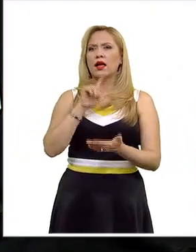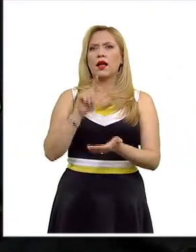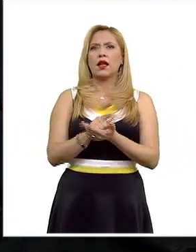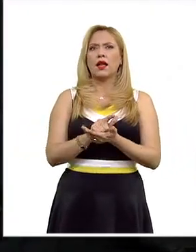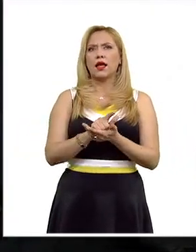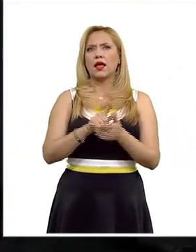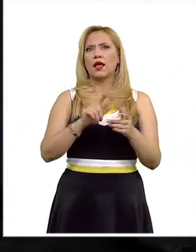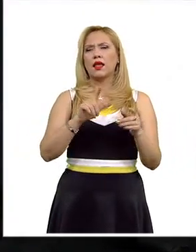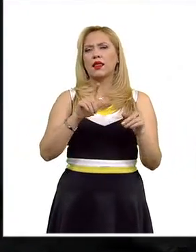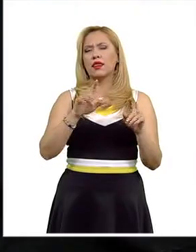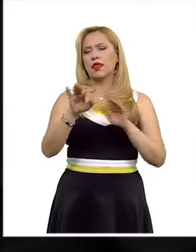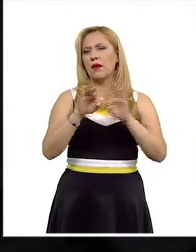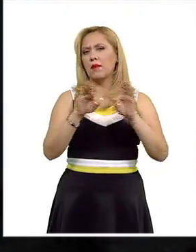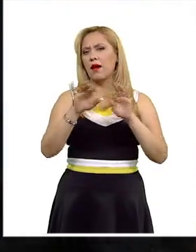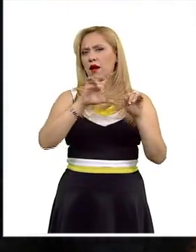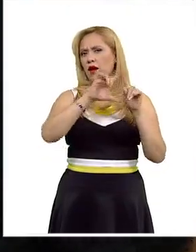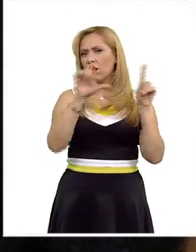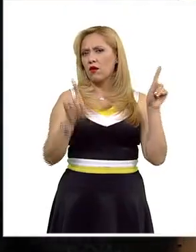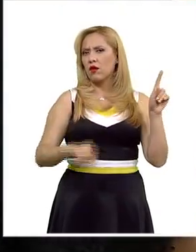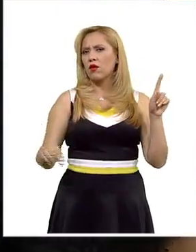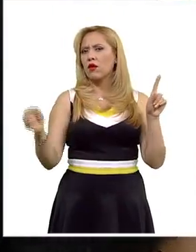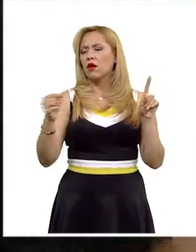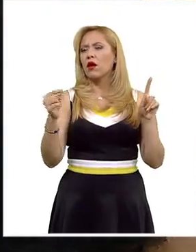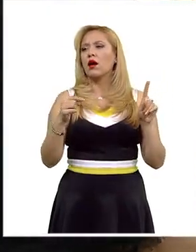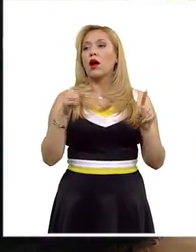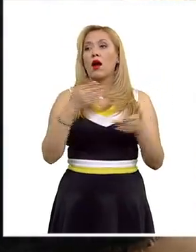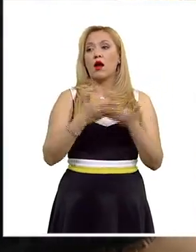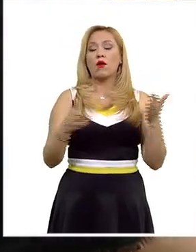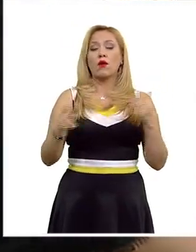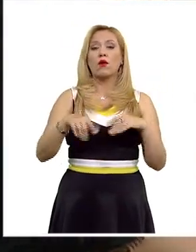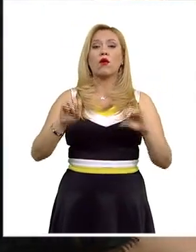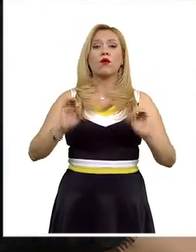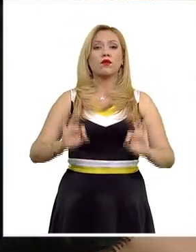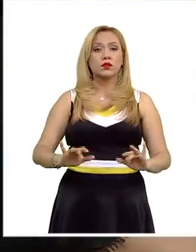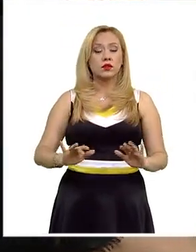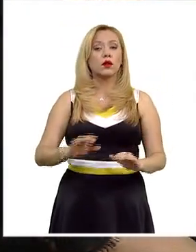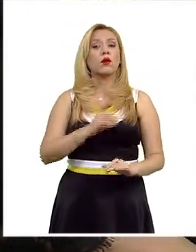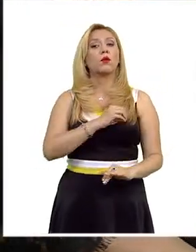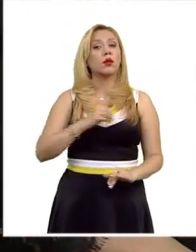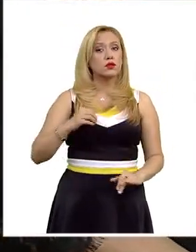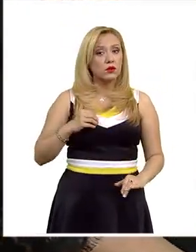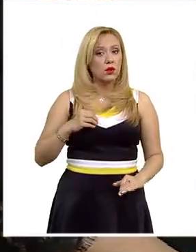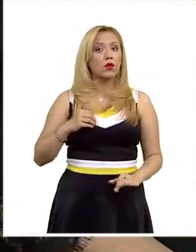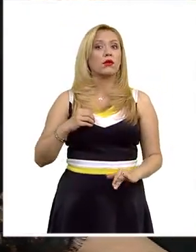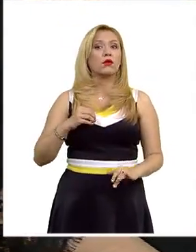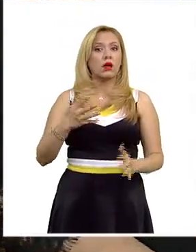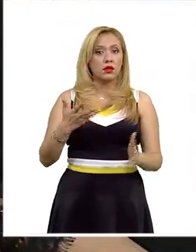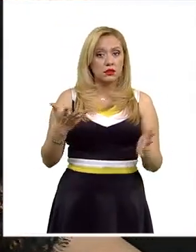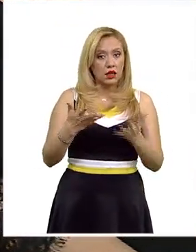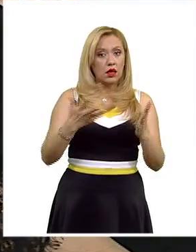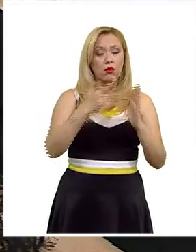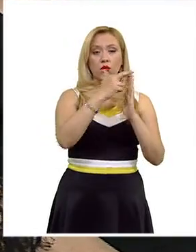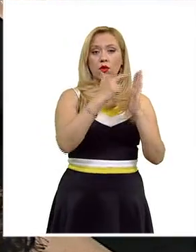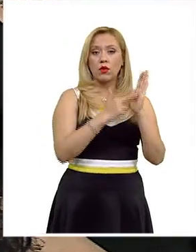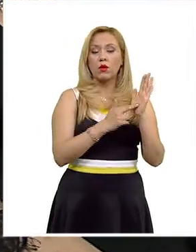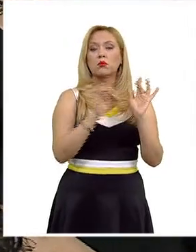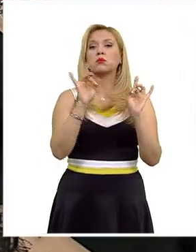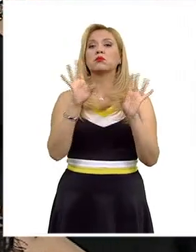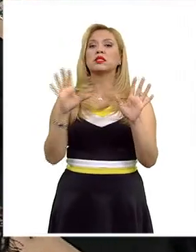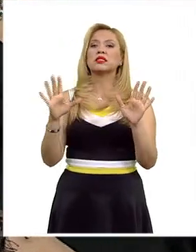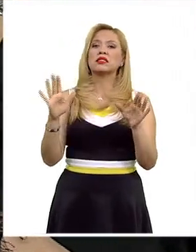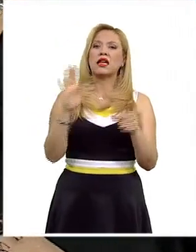reforma, es que las empresas están en este momento obligadas a elaborar un protocolo de atención al hostigamiento, al acoso